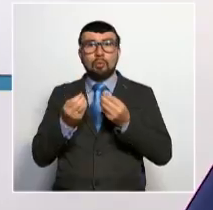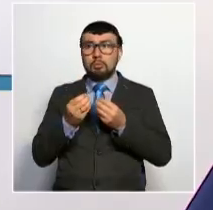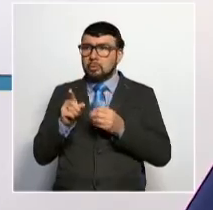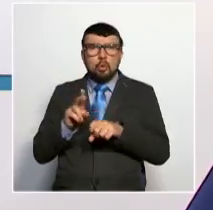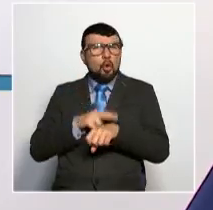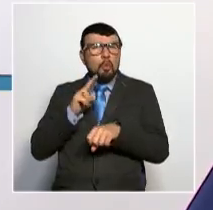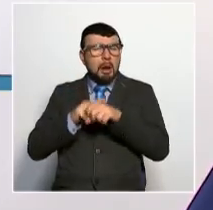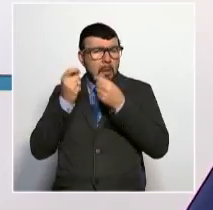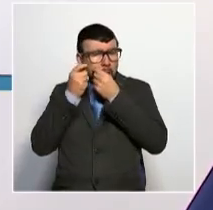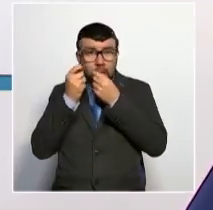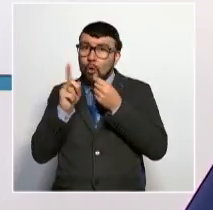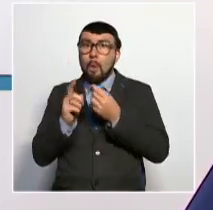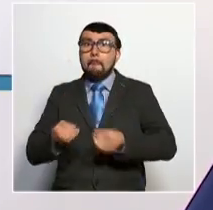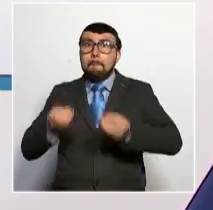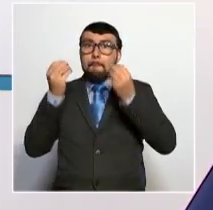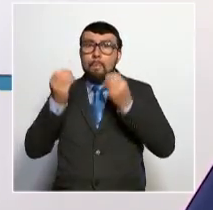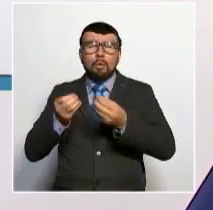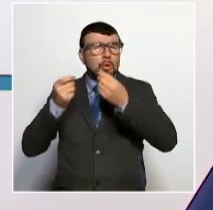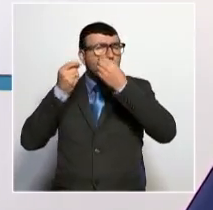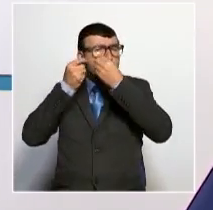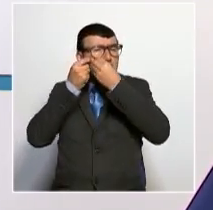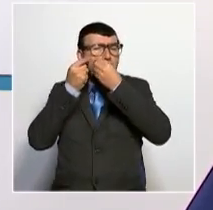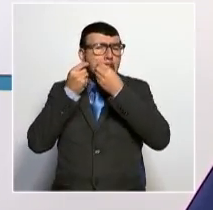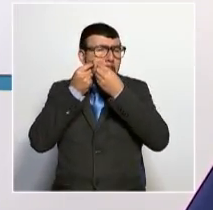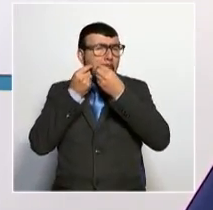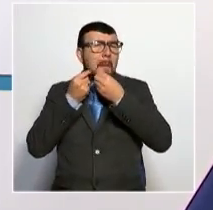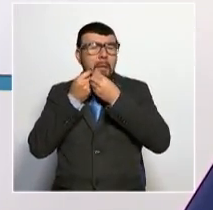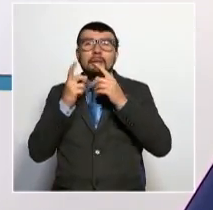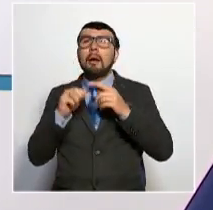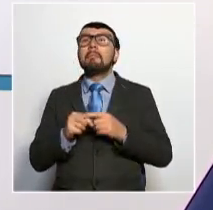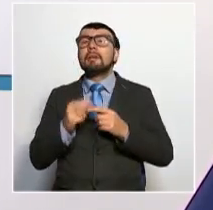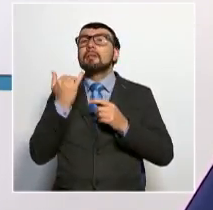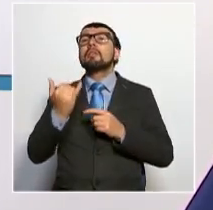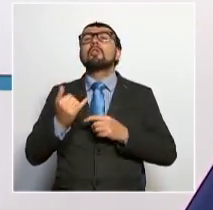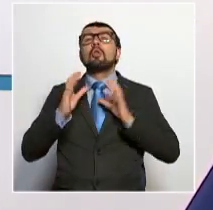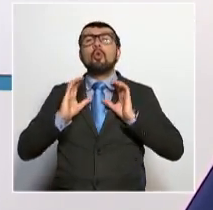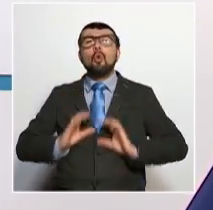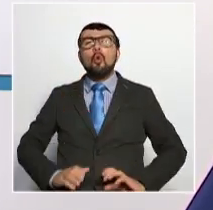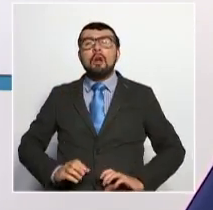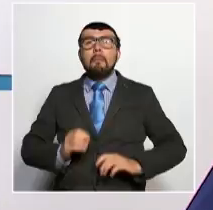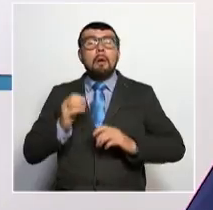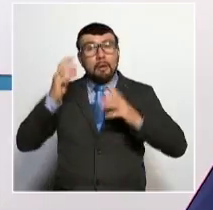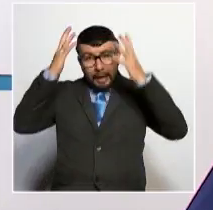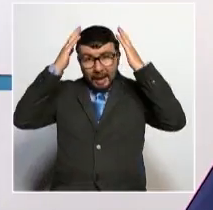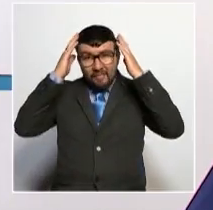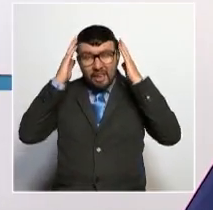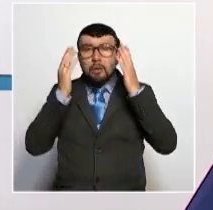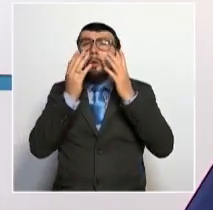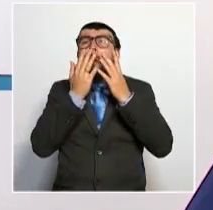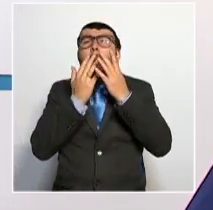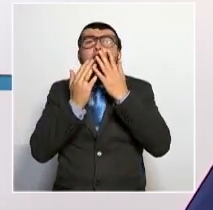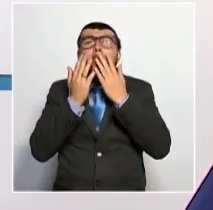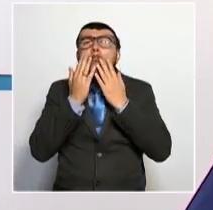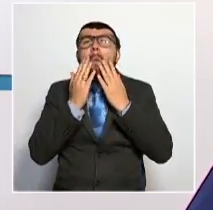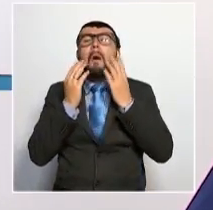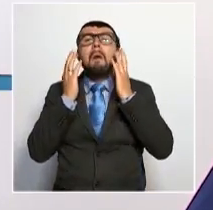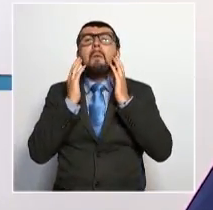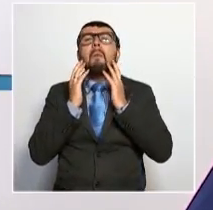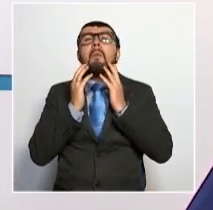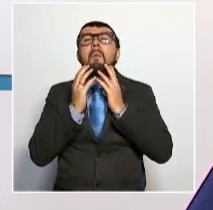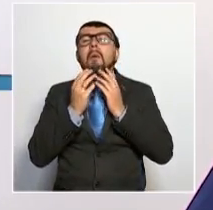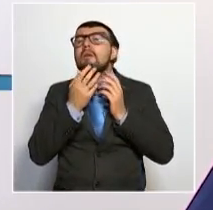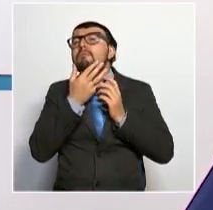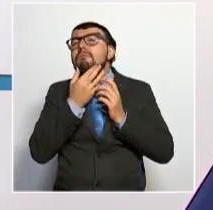cualquiera, es un acné severo. Y además pueden presentar mucho vello en el cuerpo. Es característico que las encontremos con algo de vellos a nivel de